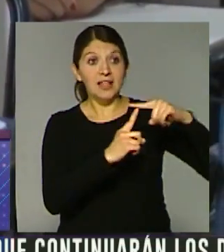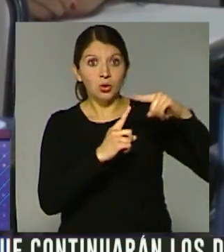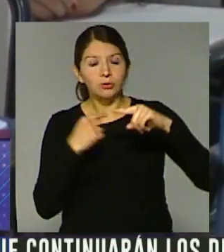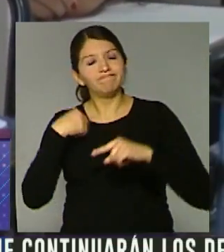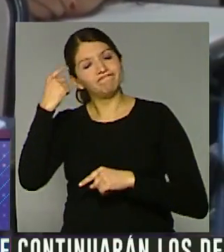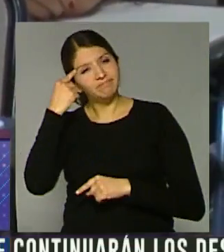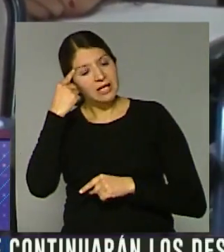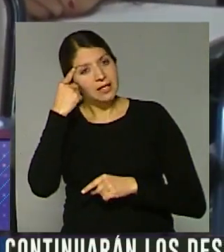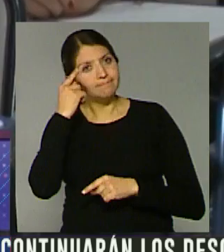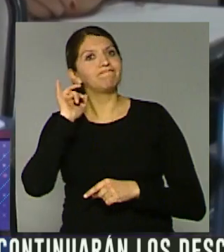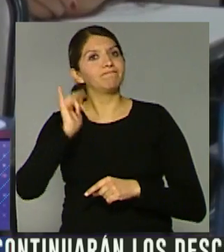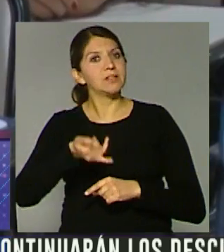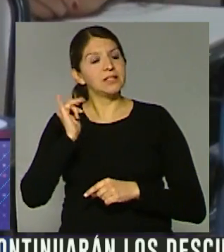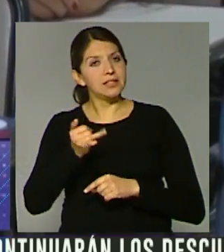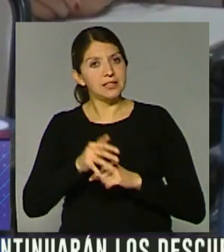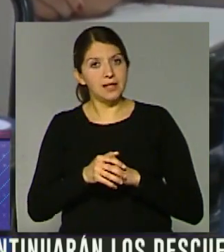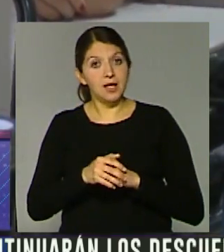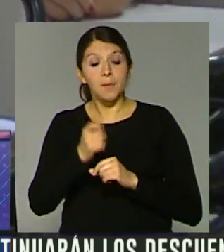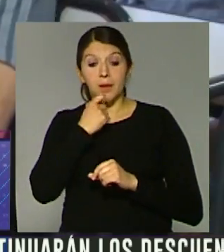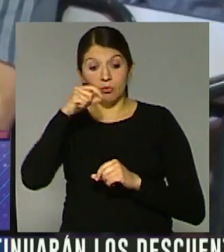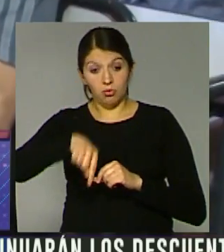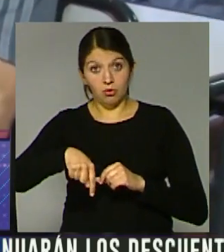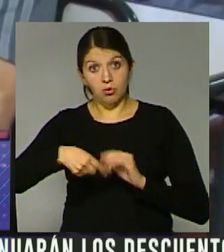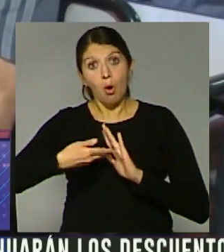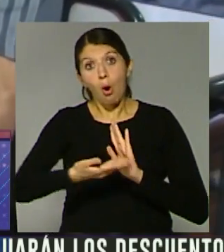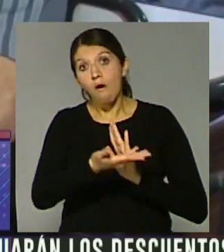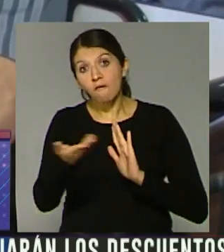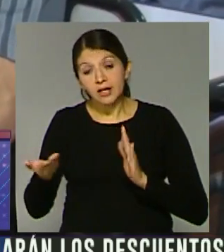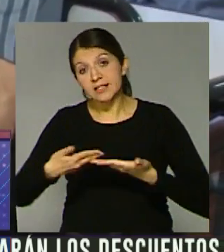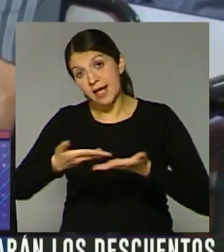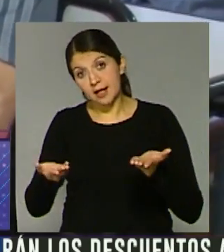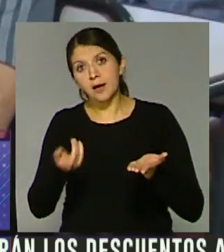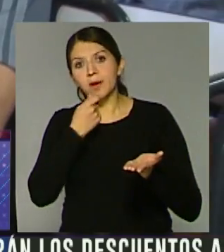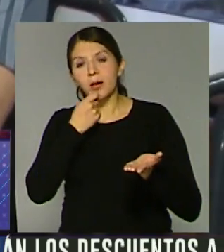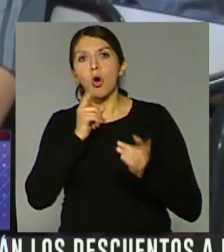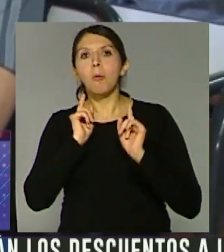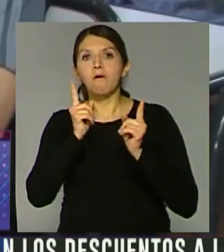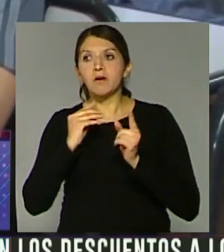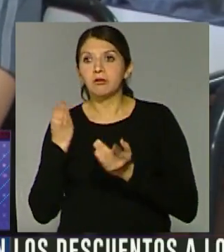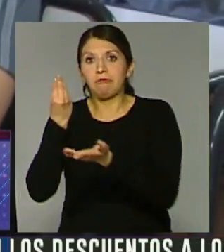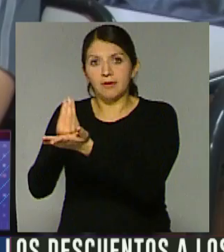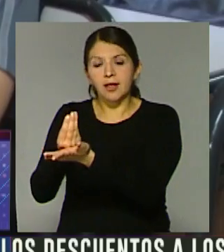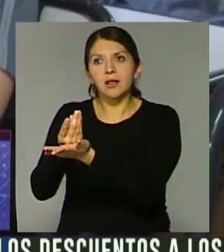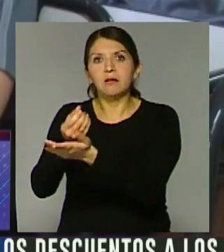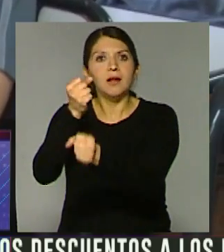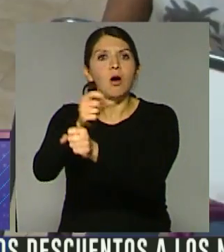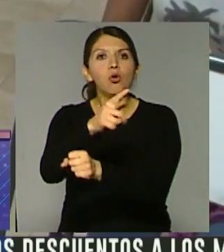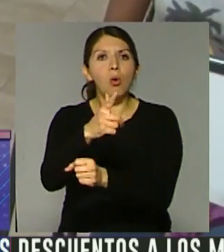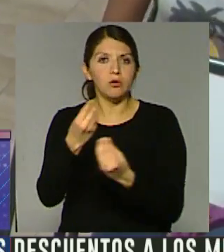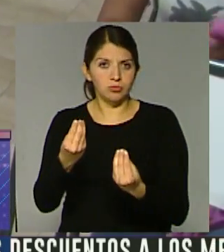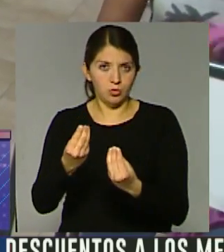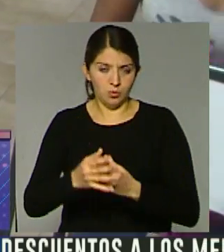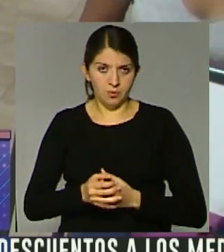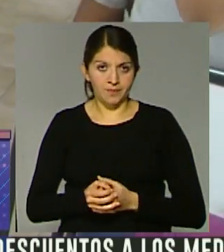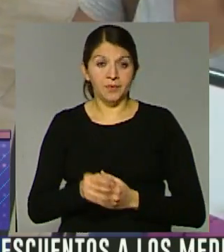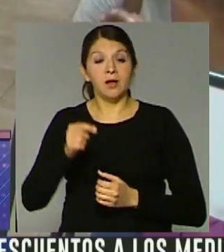efectivamente, si yo sigo con esta oferta, sigo mandando profesores a un sistema que no los va a absorber. O sea que son todas medidas que